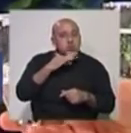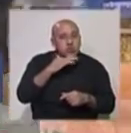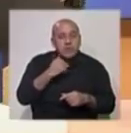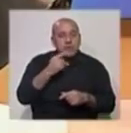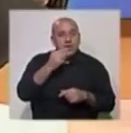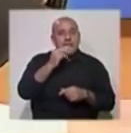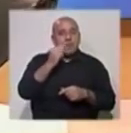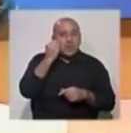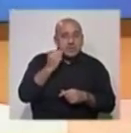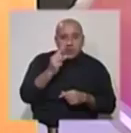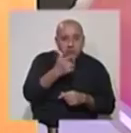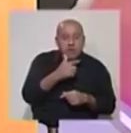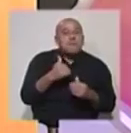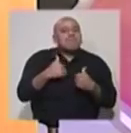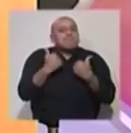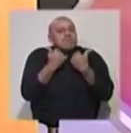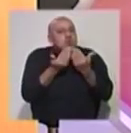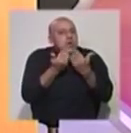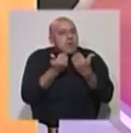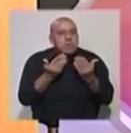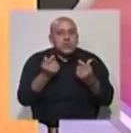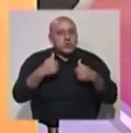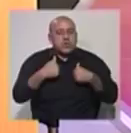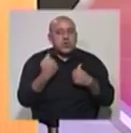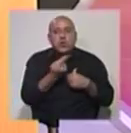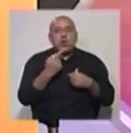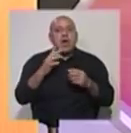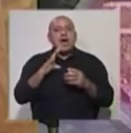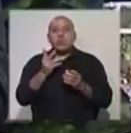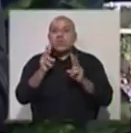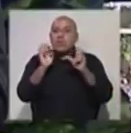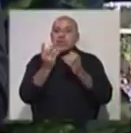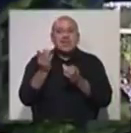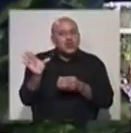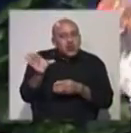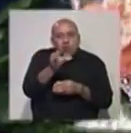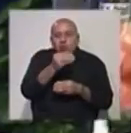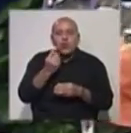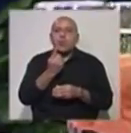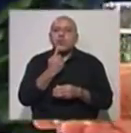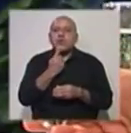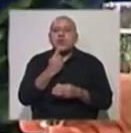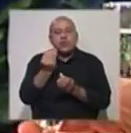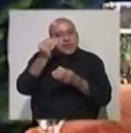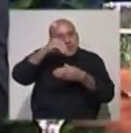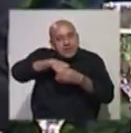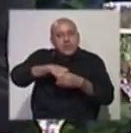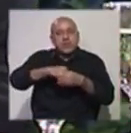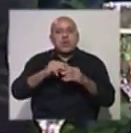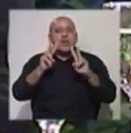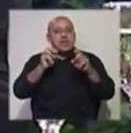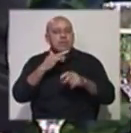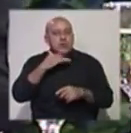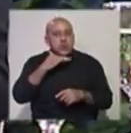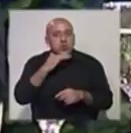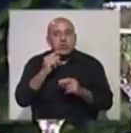es un enorme involucramiento de todo el sistema político con una forma de hacer política y de vínculos con el